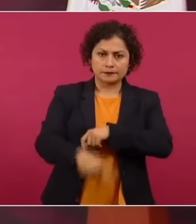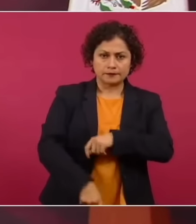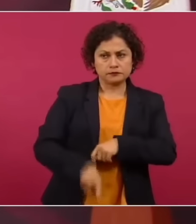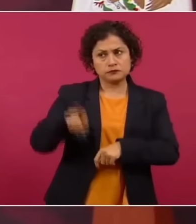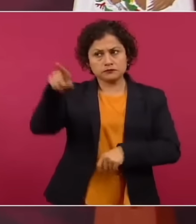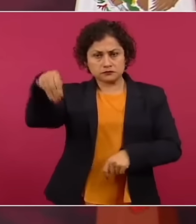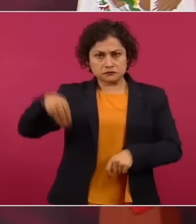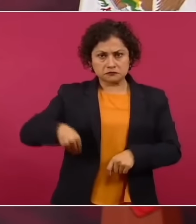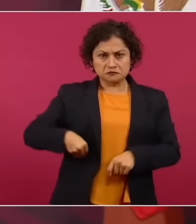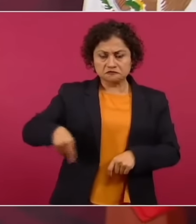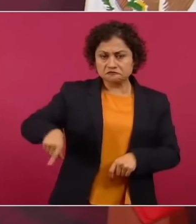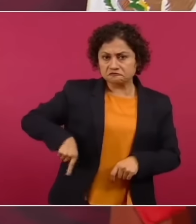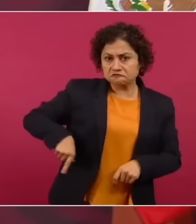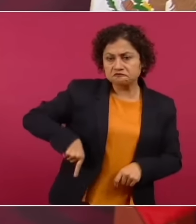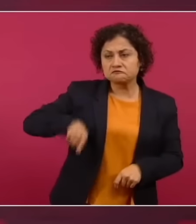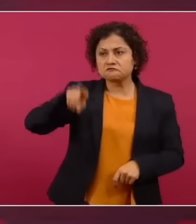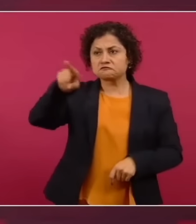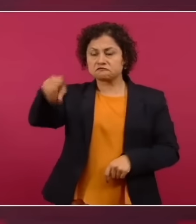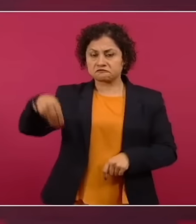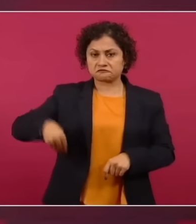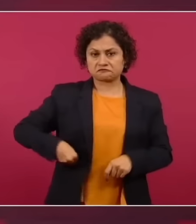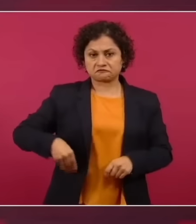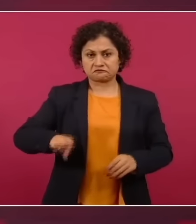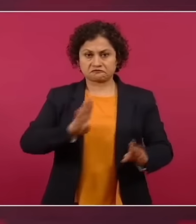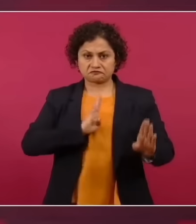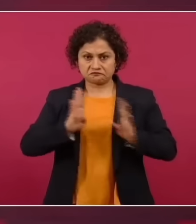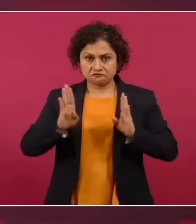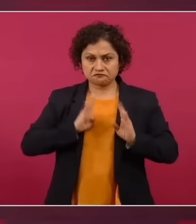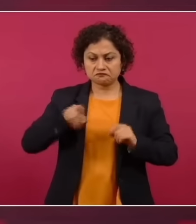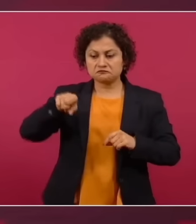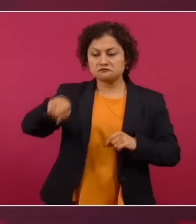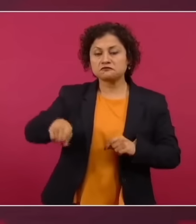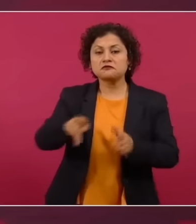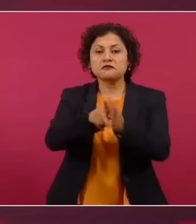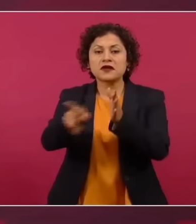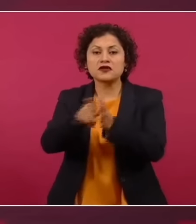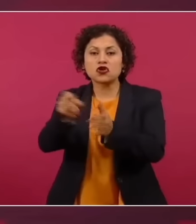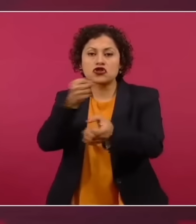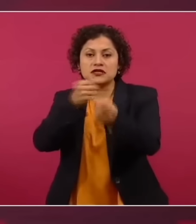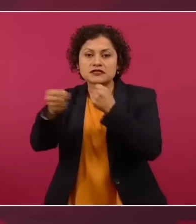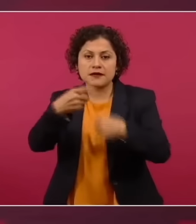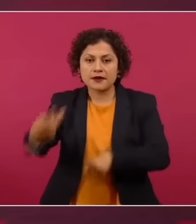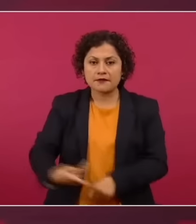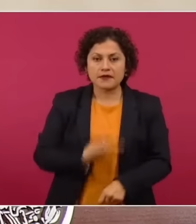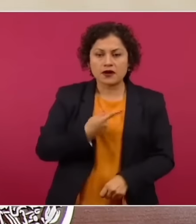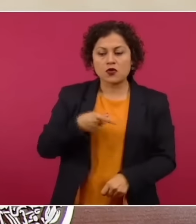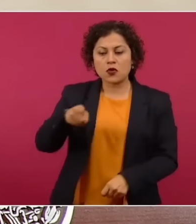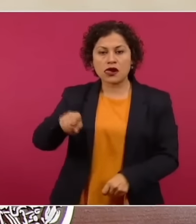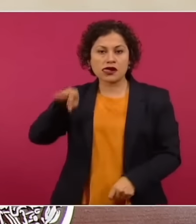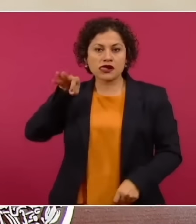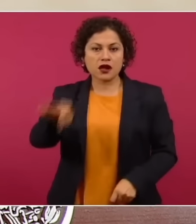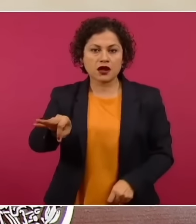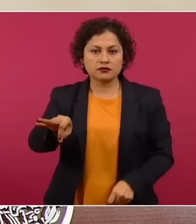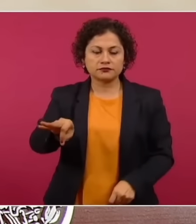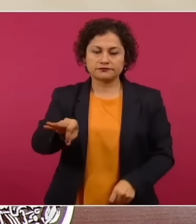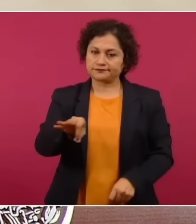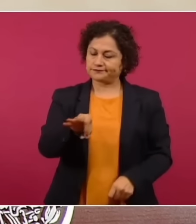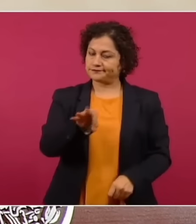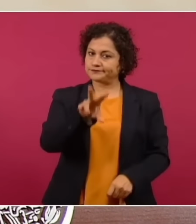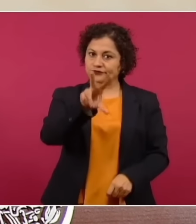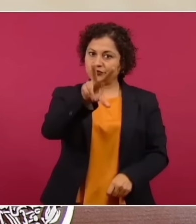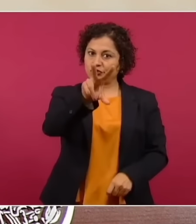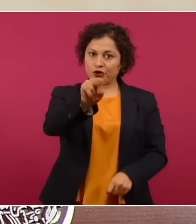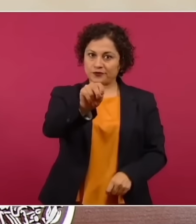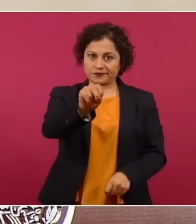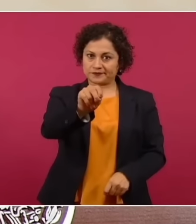y al ejército y que la pregunta que me hizo el compañero fue sembrada. No, tampoco. Eso no.